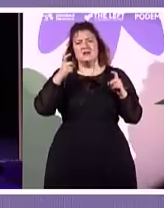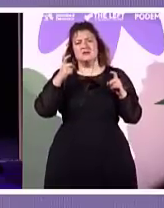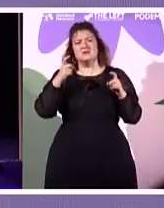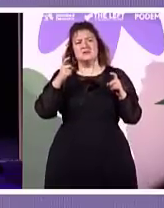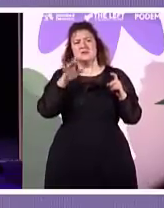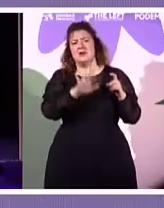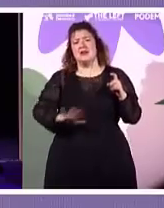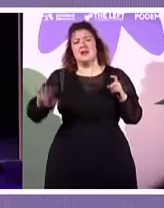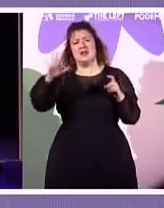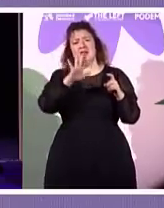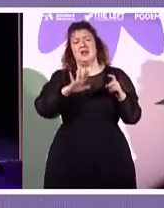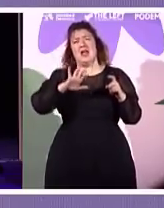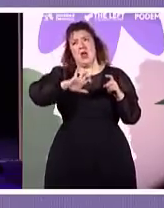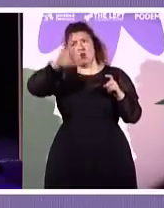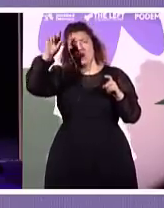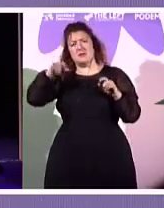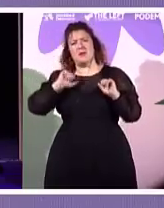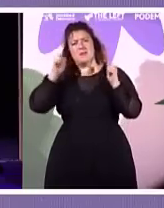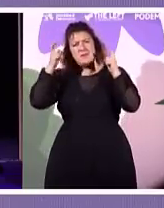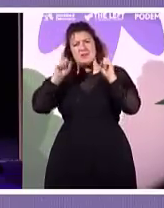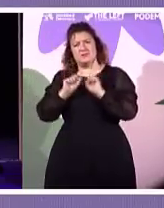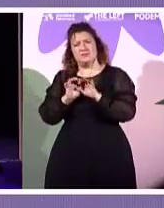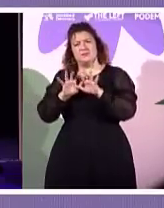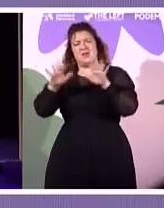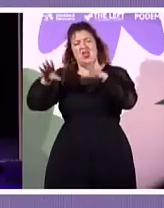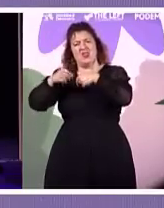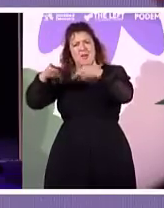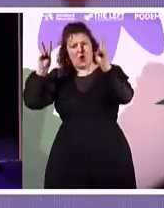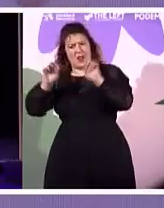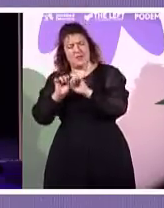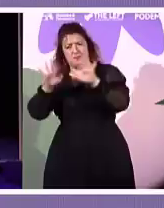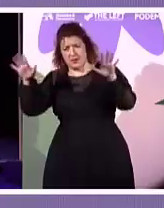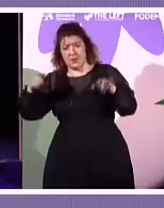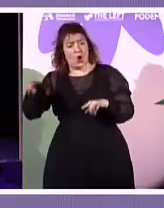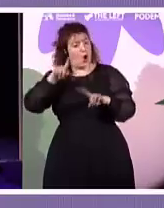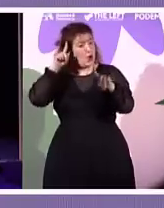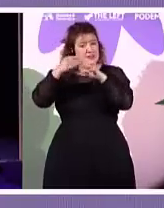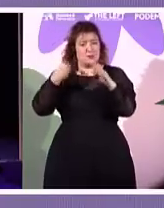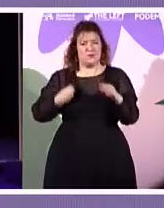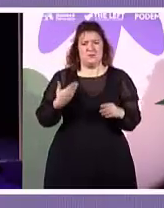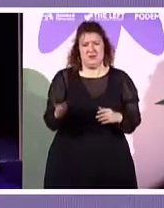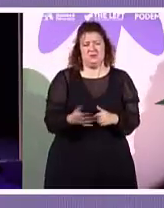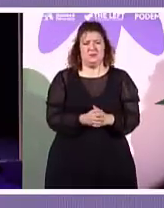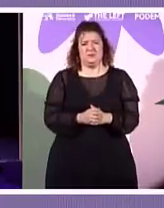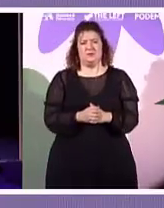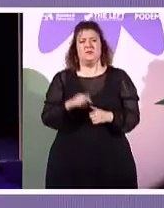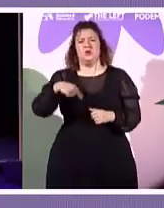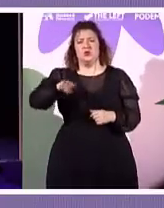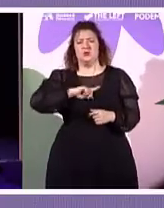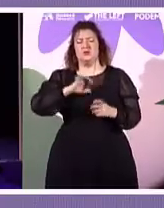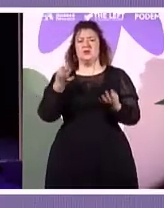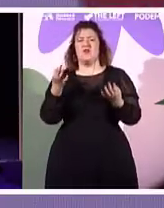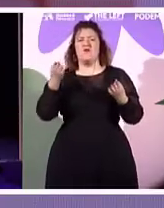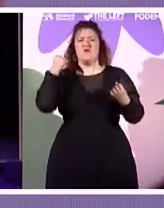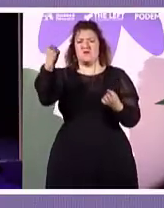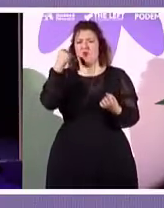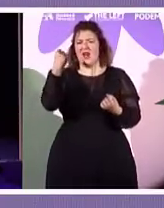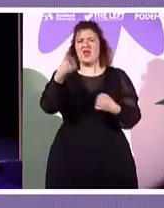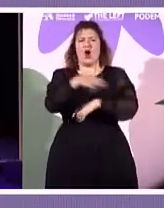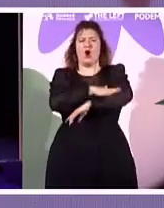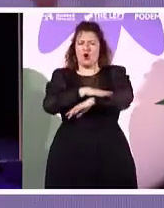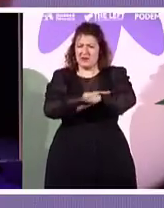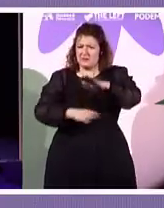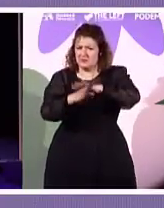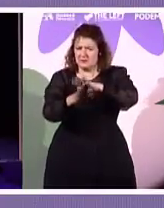el mapa de Europa ese tiene que ser Nuestro objetivo compañeras ser capaces de gobernar con más fuerza y de hacer